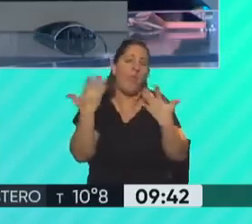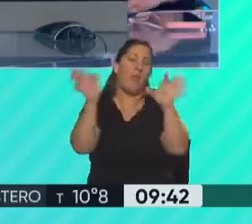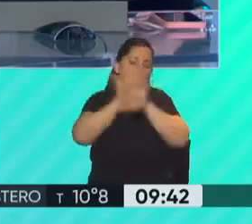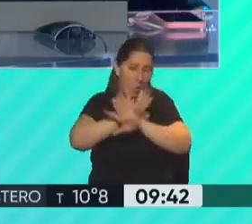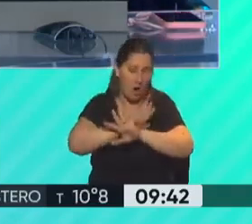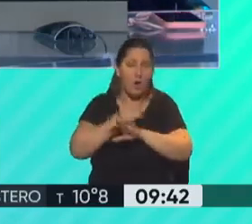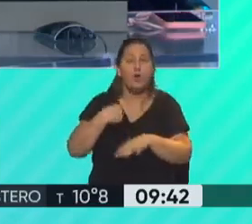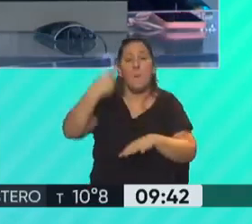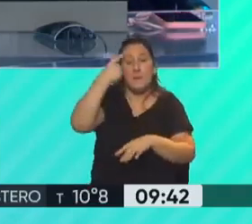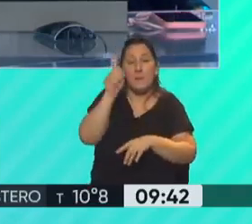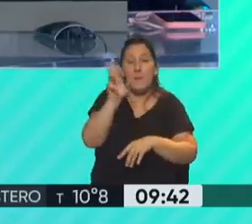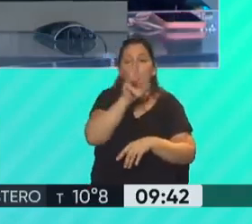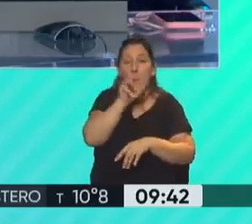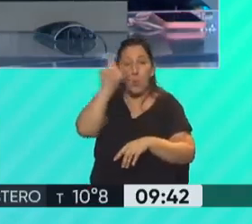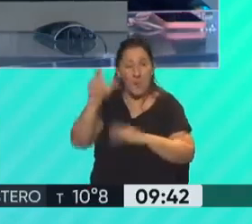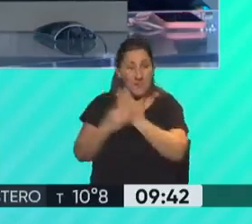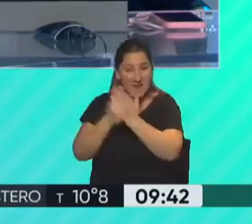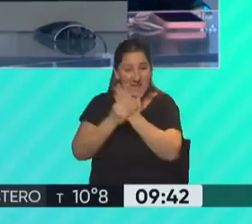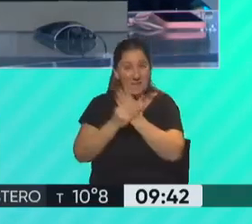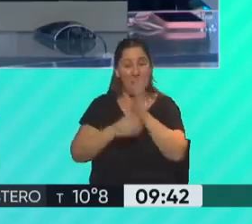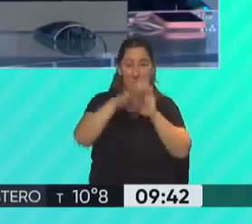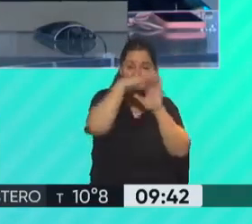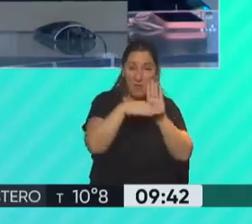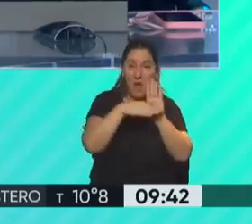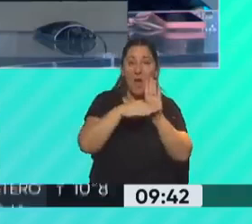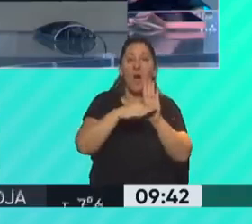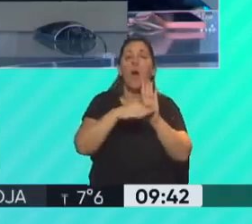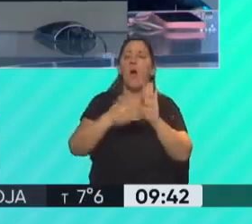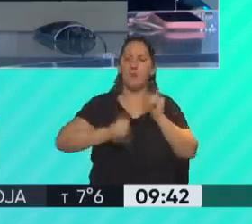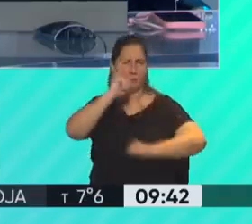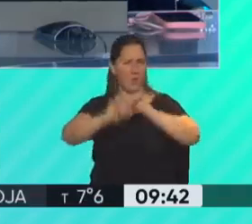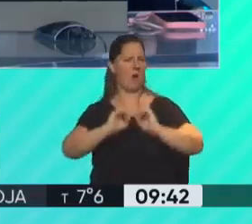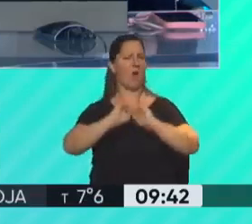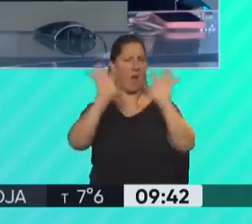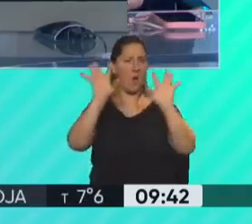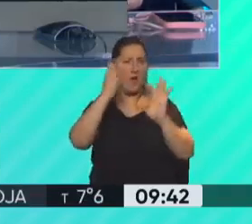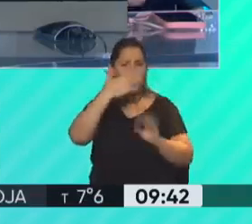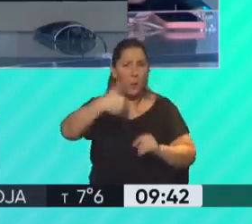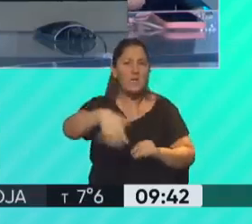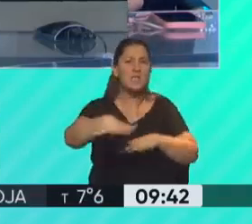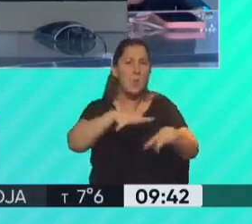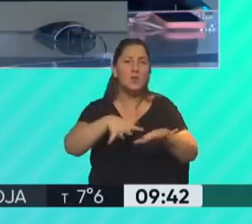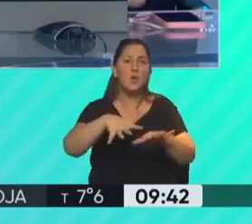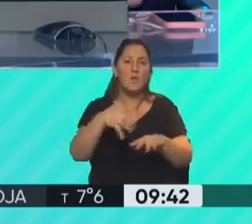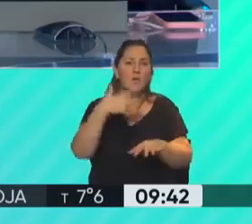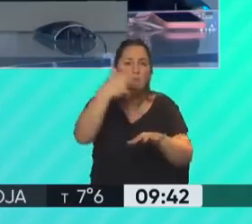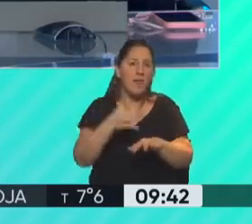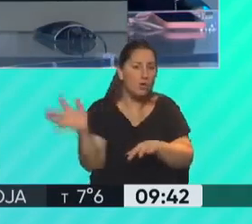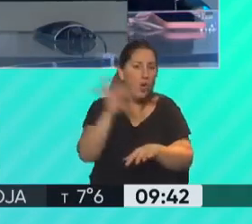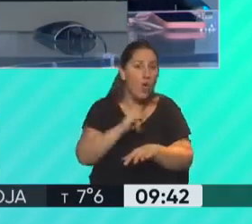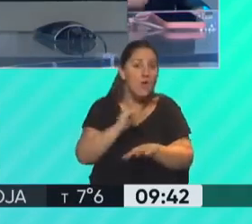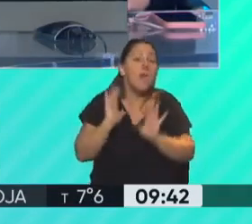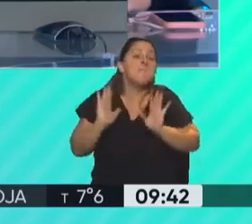estas medidas esto que dice batakis de la boca para afuera se cumpla en la práctica si eso se cumple durante algunas semanas meses